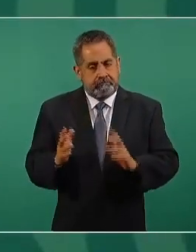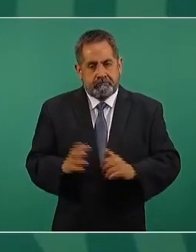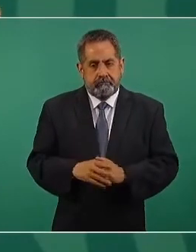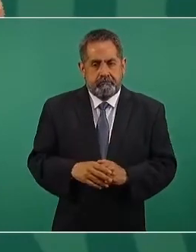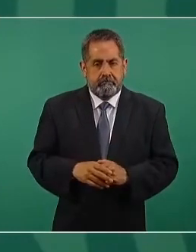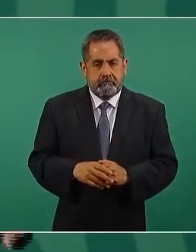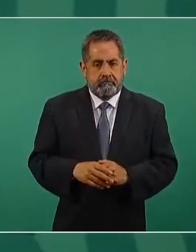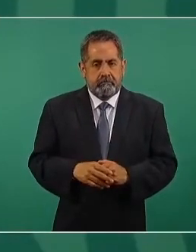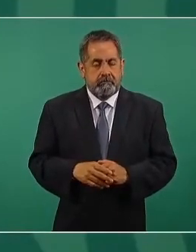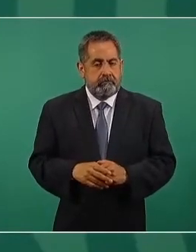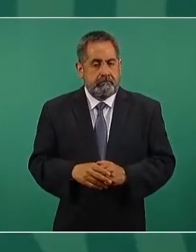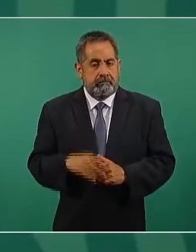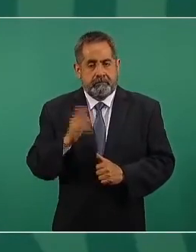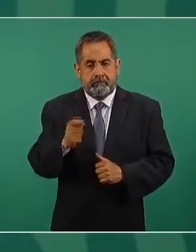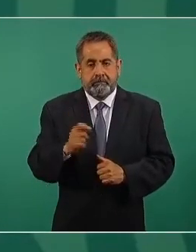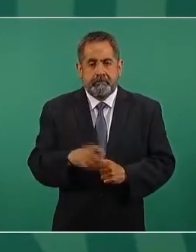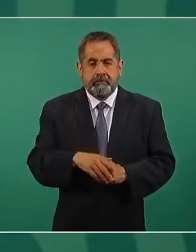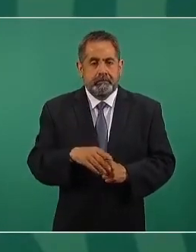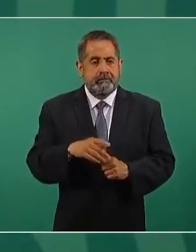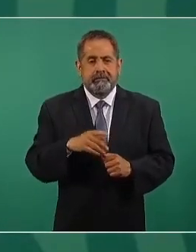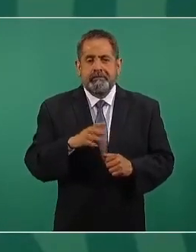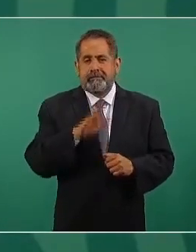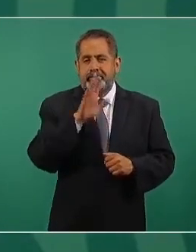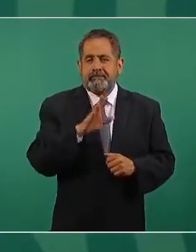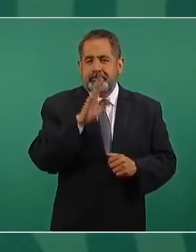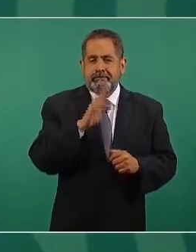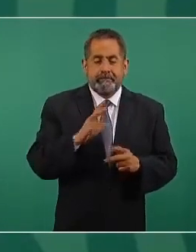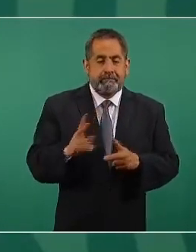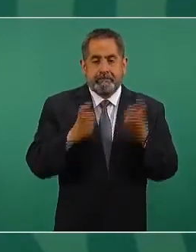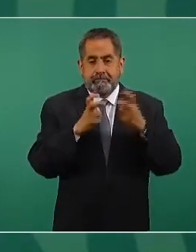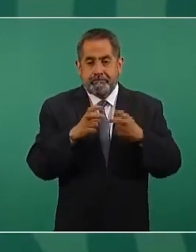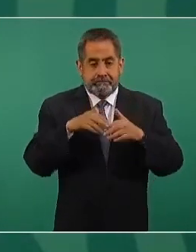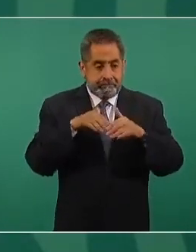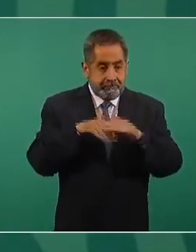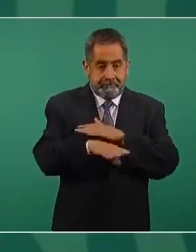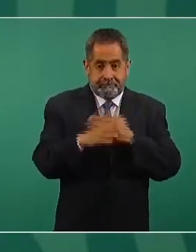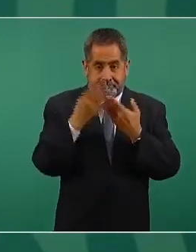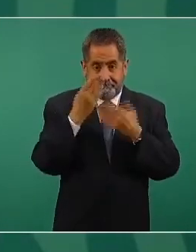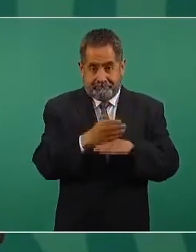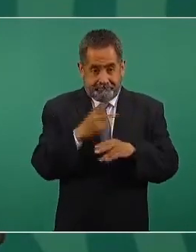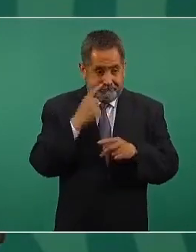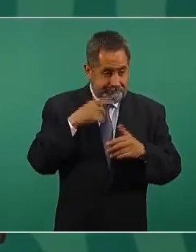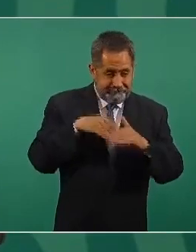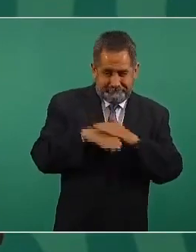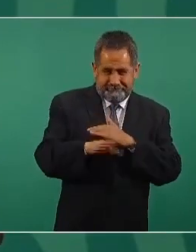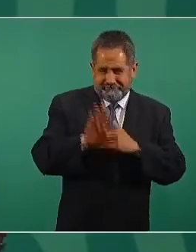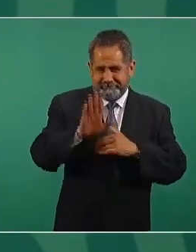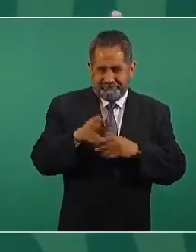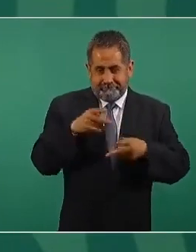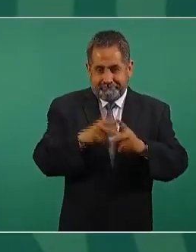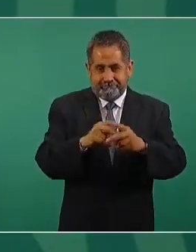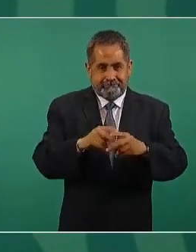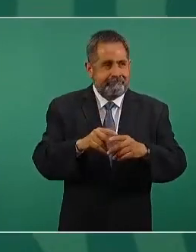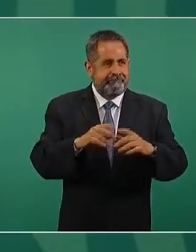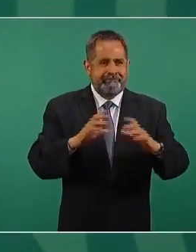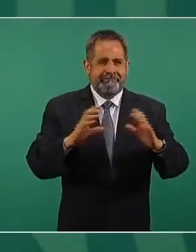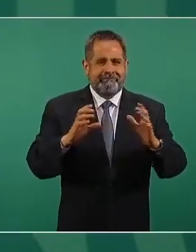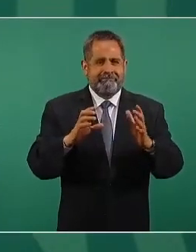Es como los bandidos que entran al banco, van a la bóveda